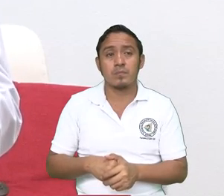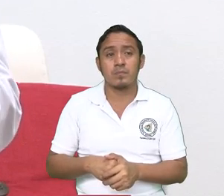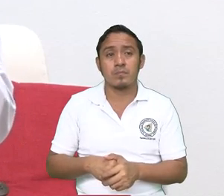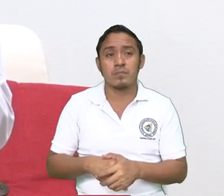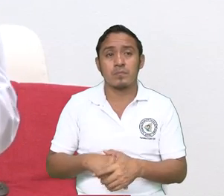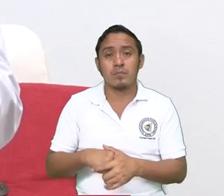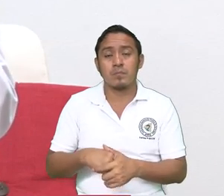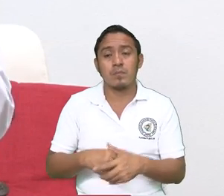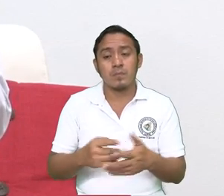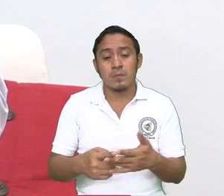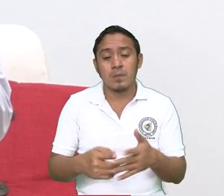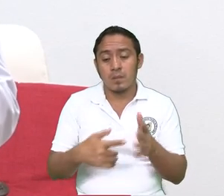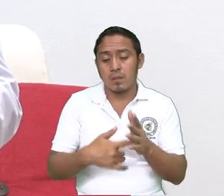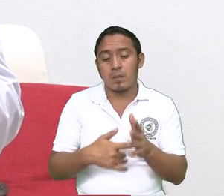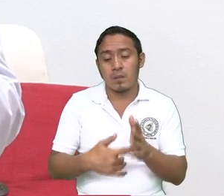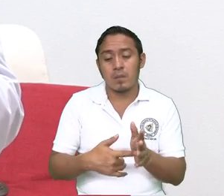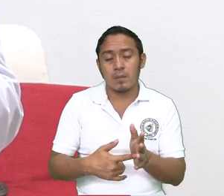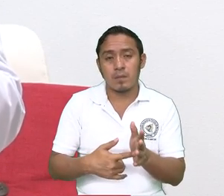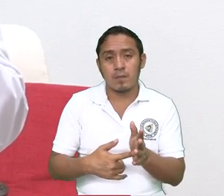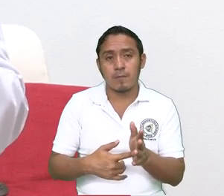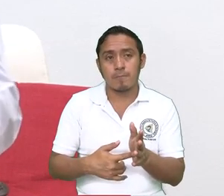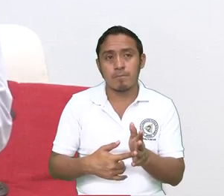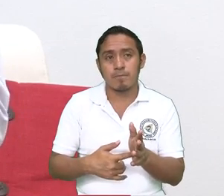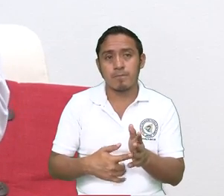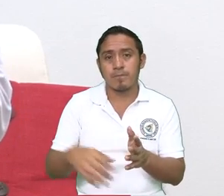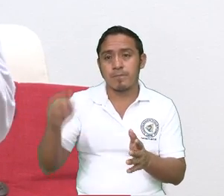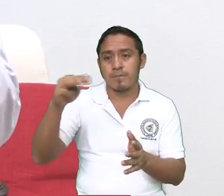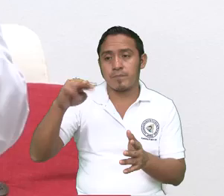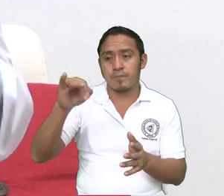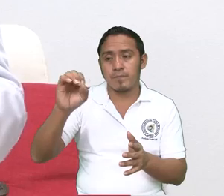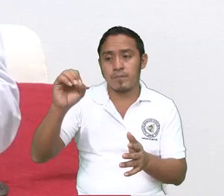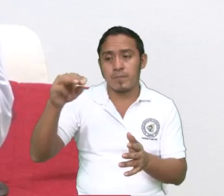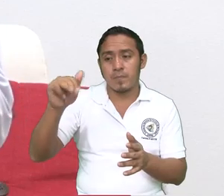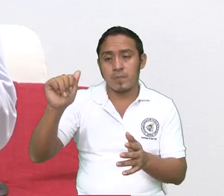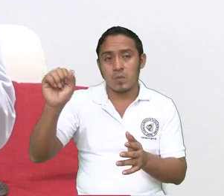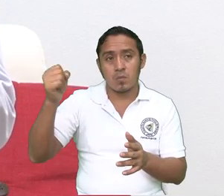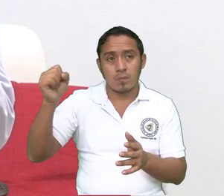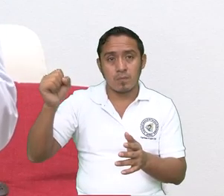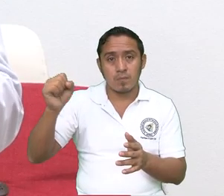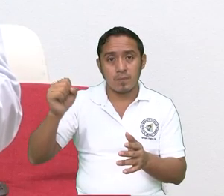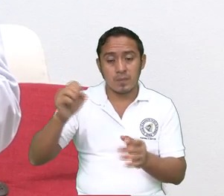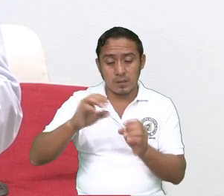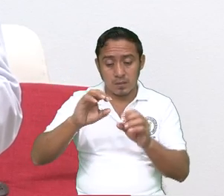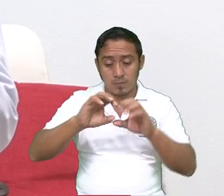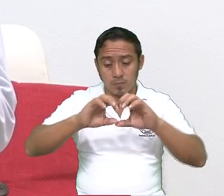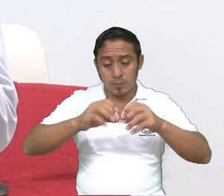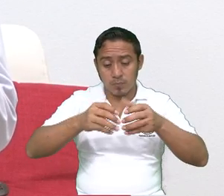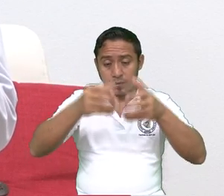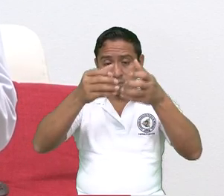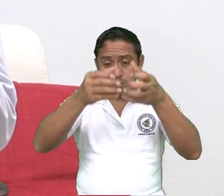pongamos un ejemplo de miomas a nivel uterino